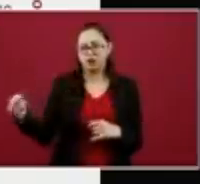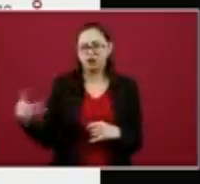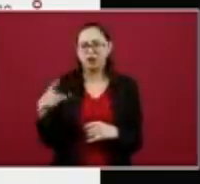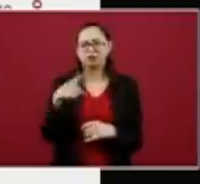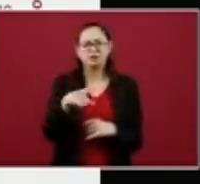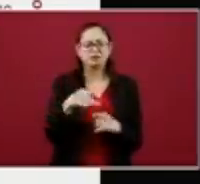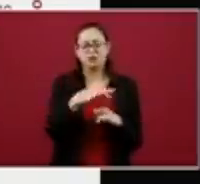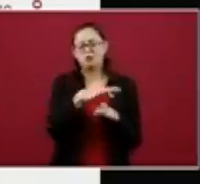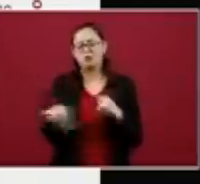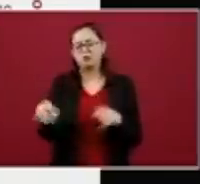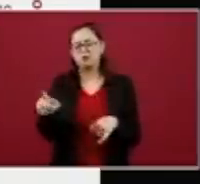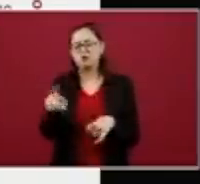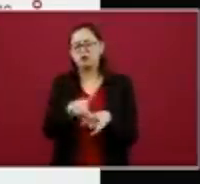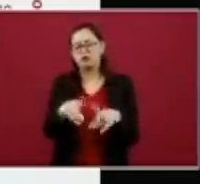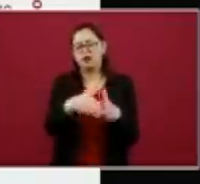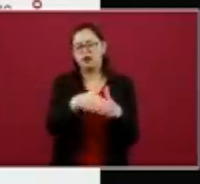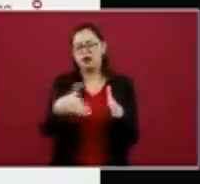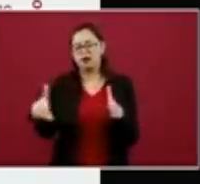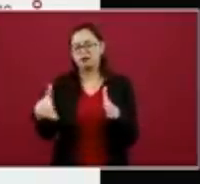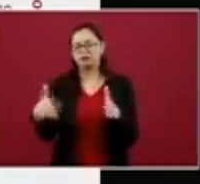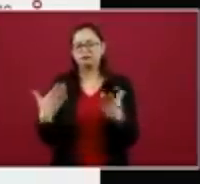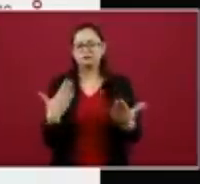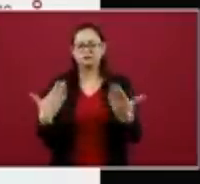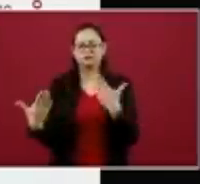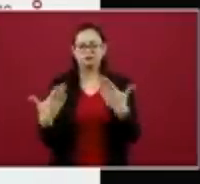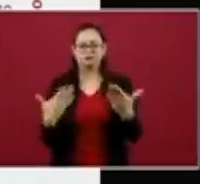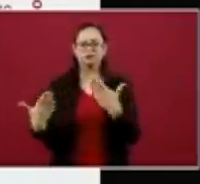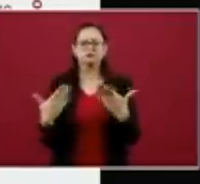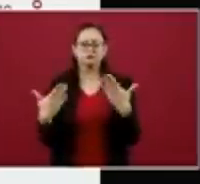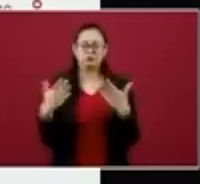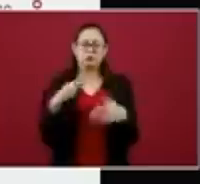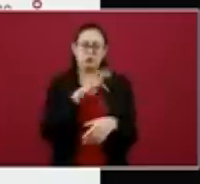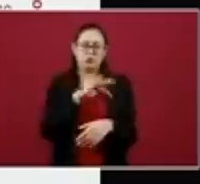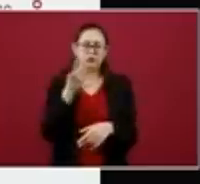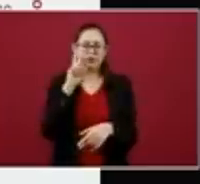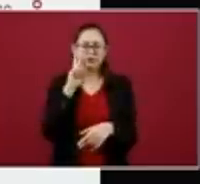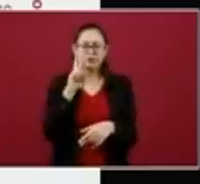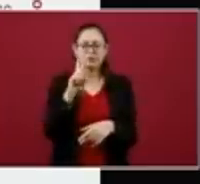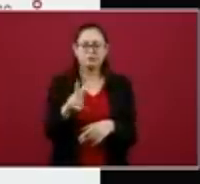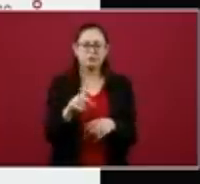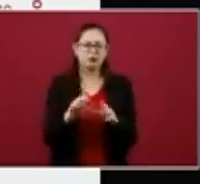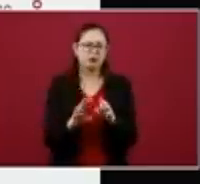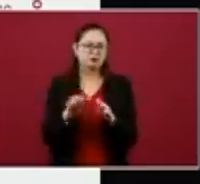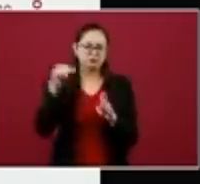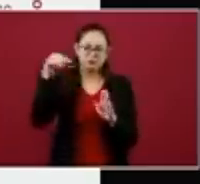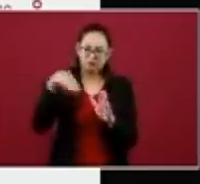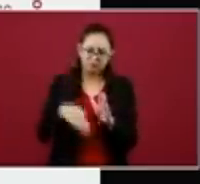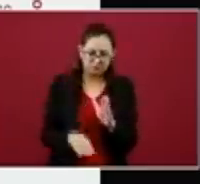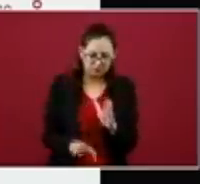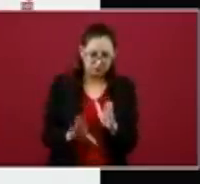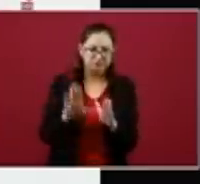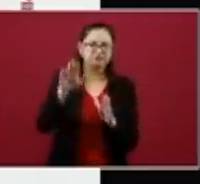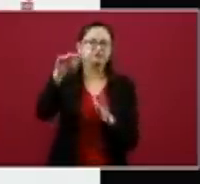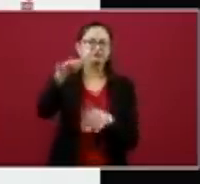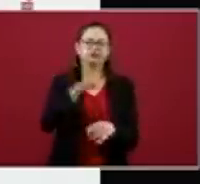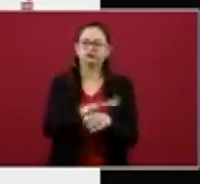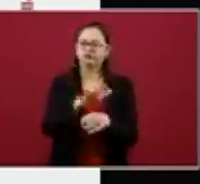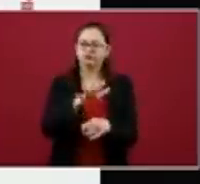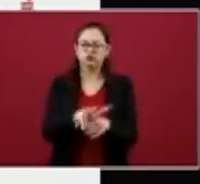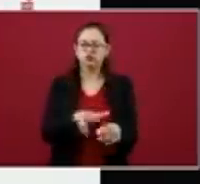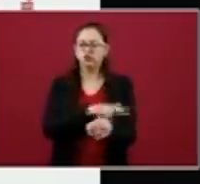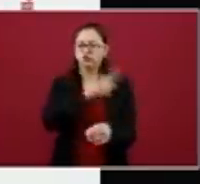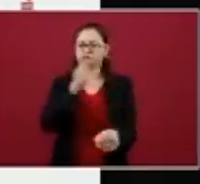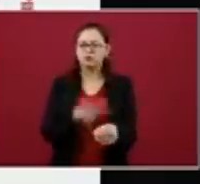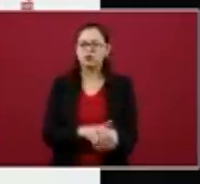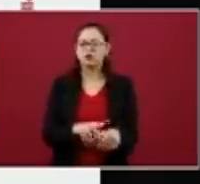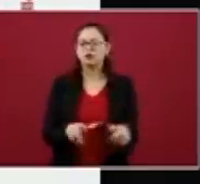últimos días. Comparado aquí en la gráfica, se observa ya mucha normalidad. La que sigue.